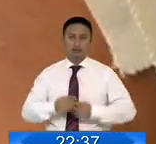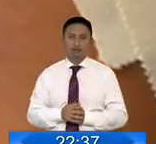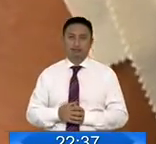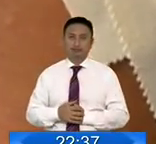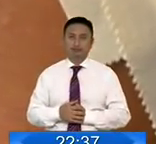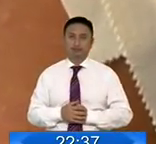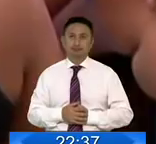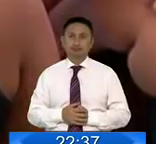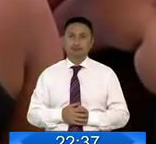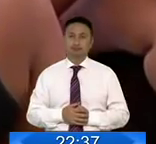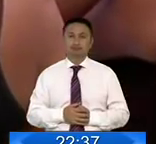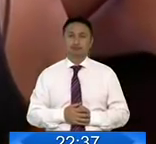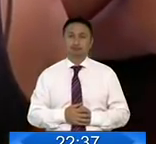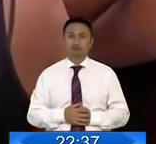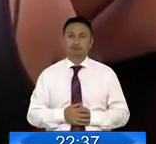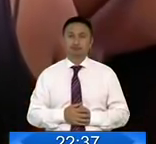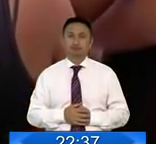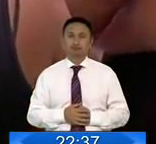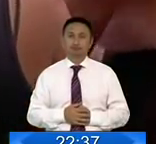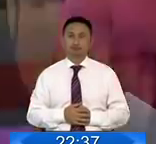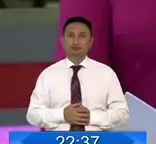informó Adriana Méndez.